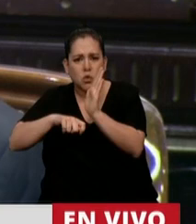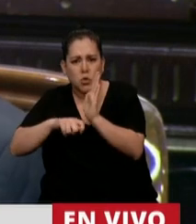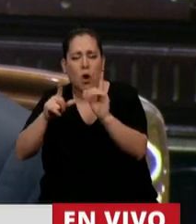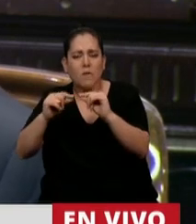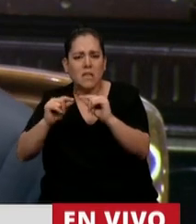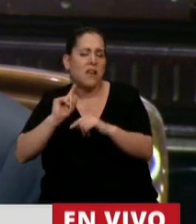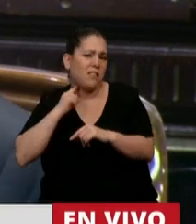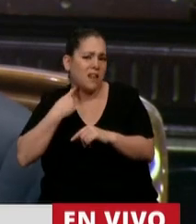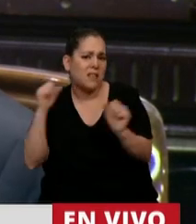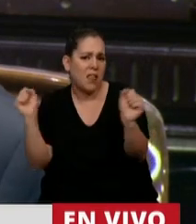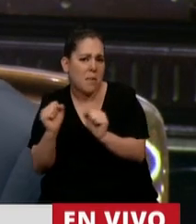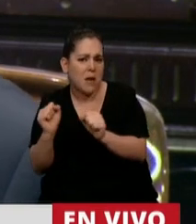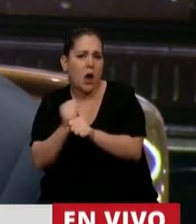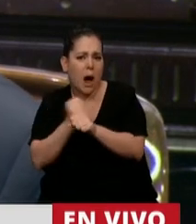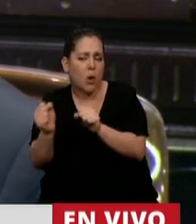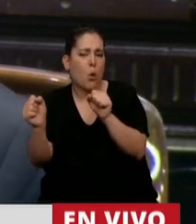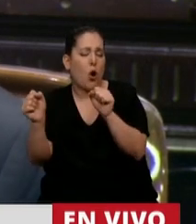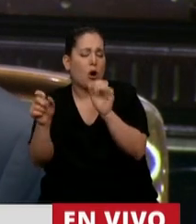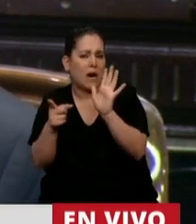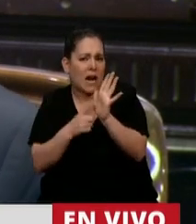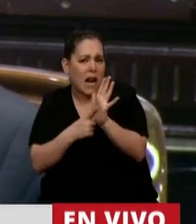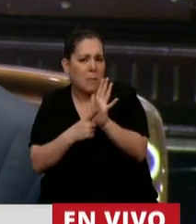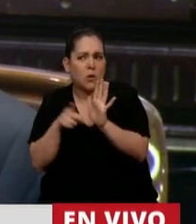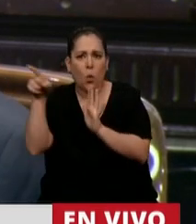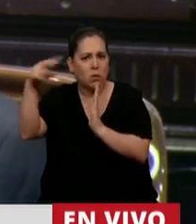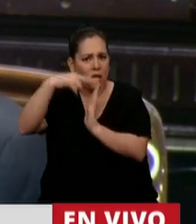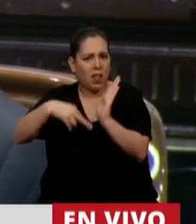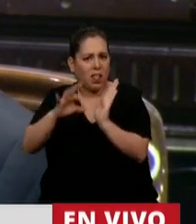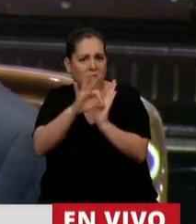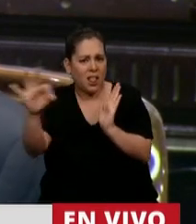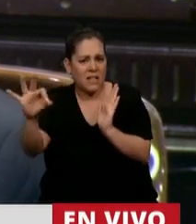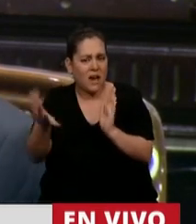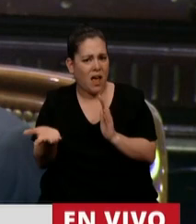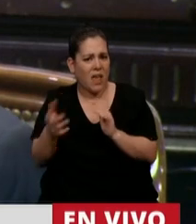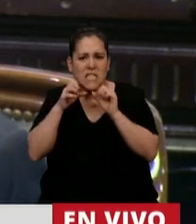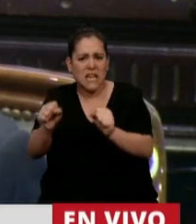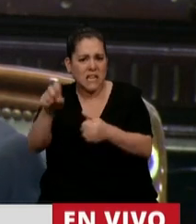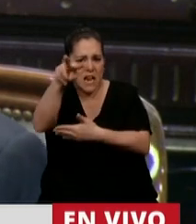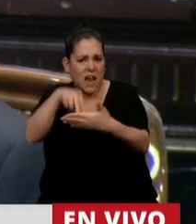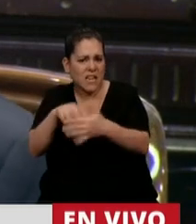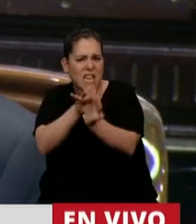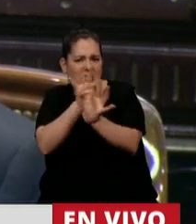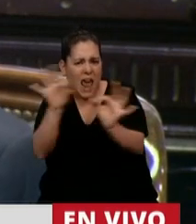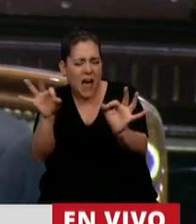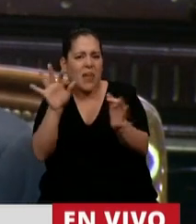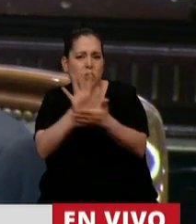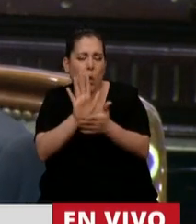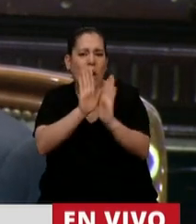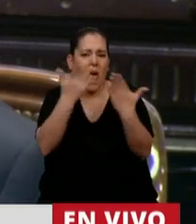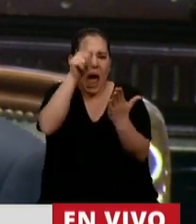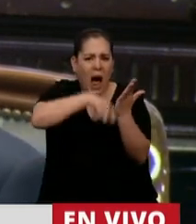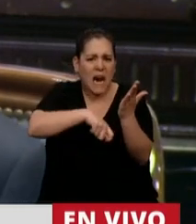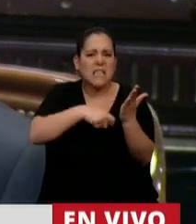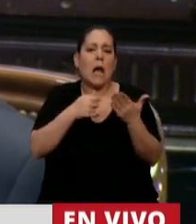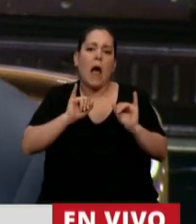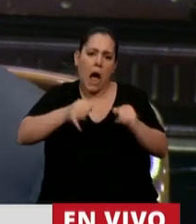13 de mayo, aprobó el reglamento, usted no ha leído ni por secretaría se ha leído que se haya rubricado un acta habilitando esta